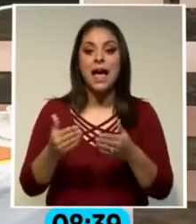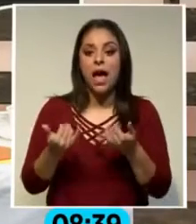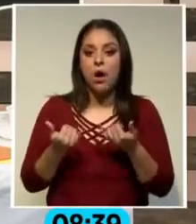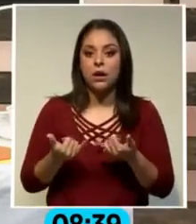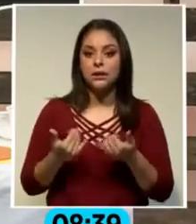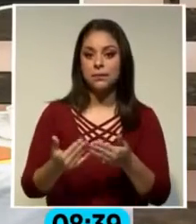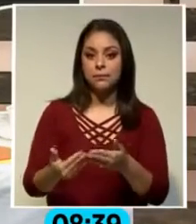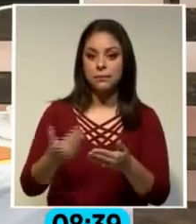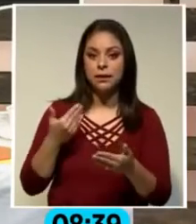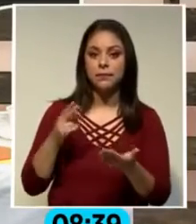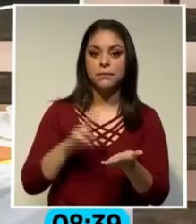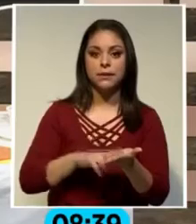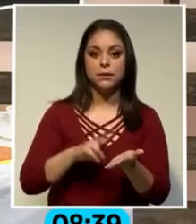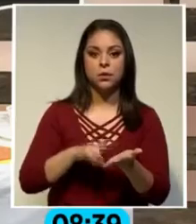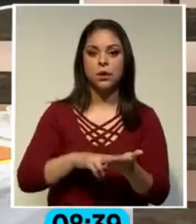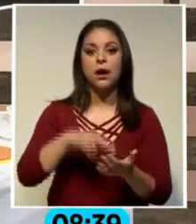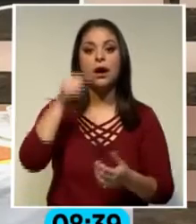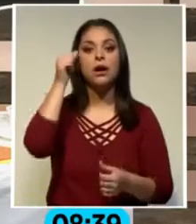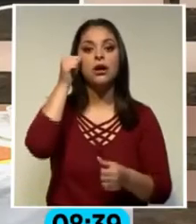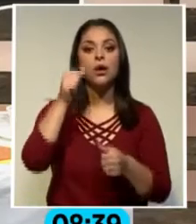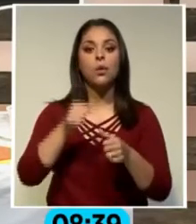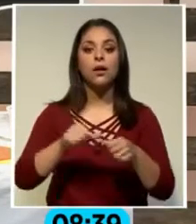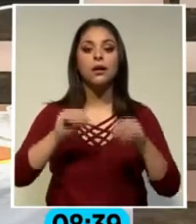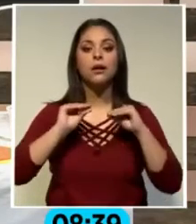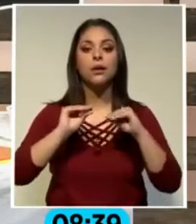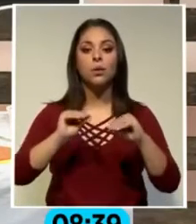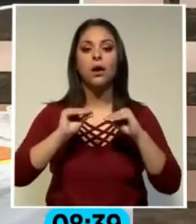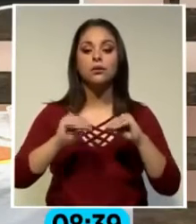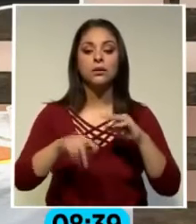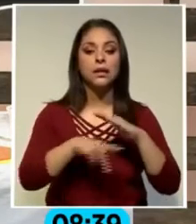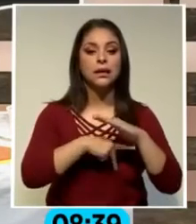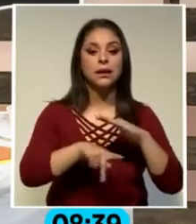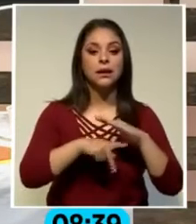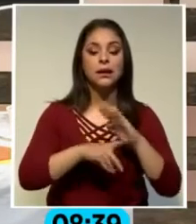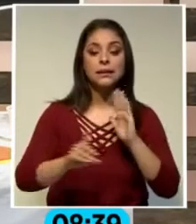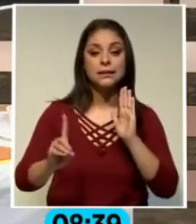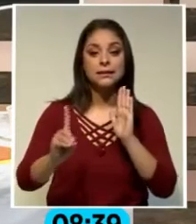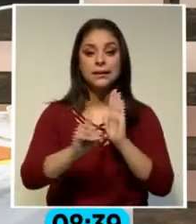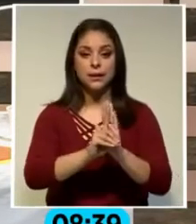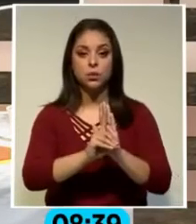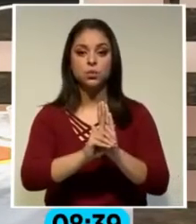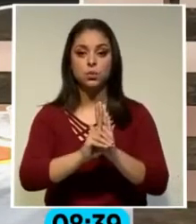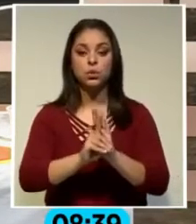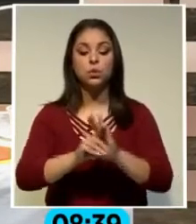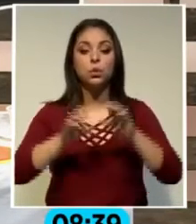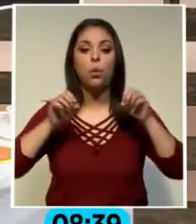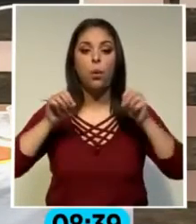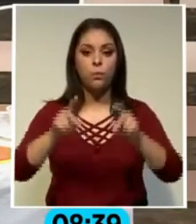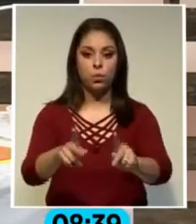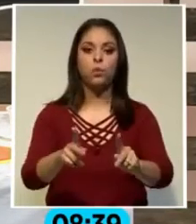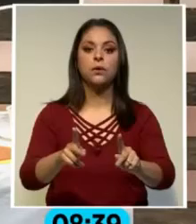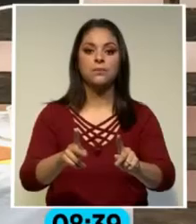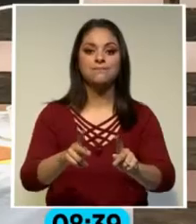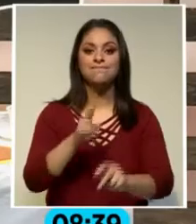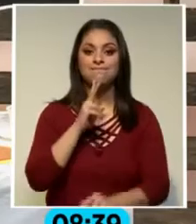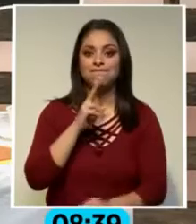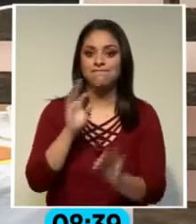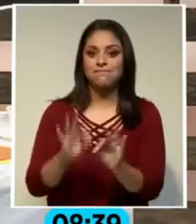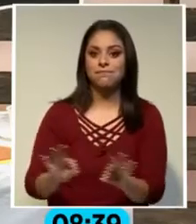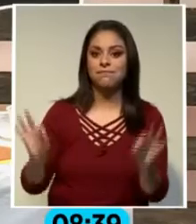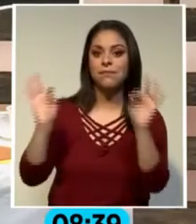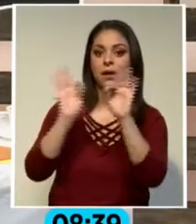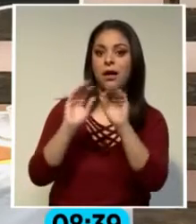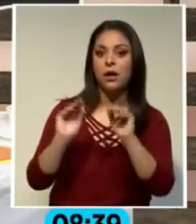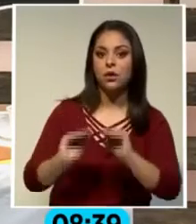Recuerden que la educación preescolar es un derecho y una oportunidad. Los estamos muy importante, esperando. ¿Verdad? Para los niños y las niñas. Así